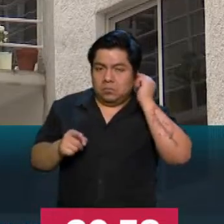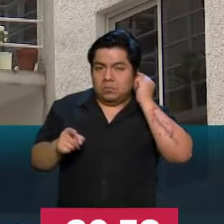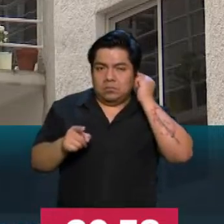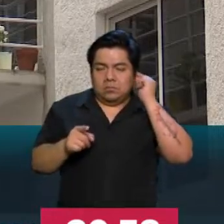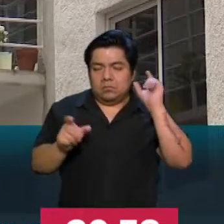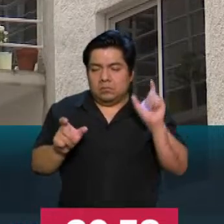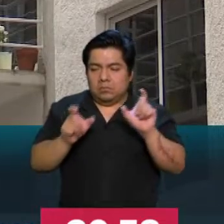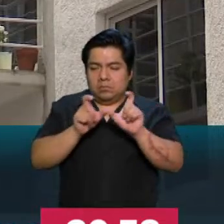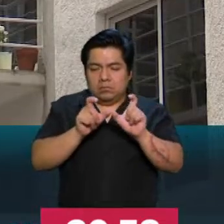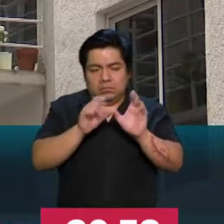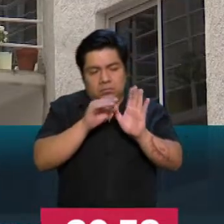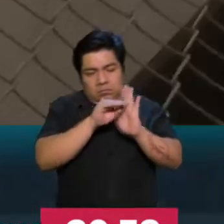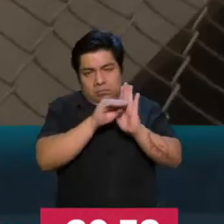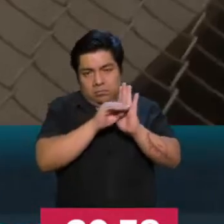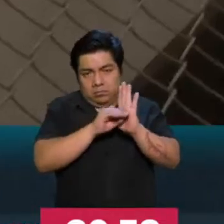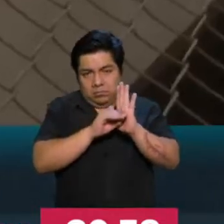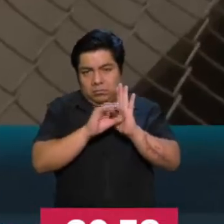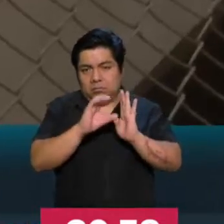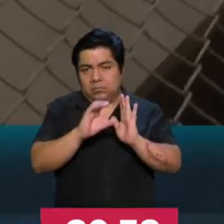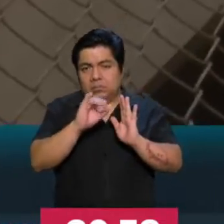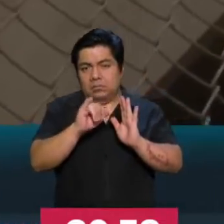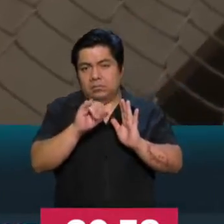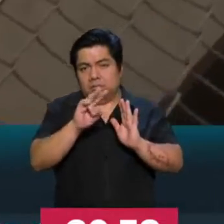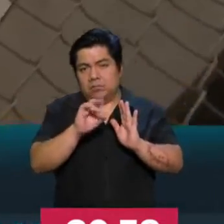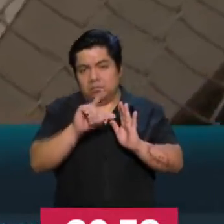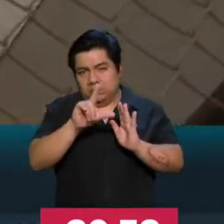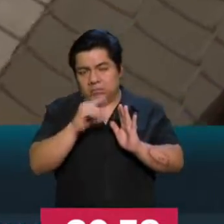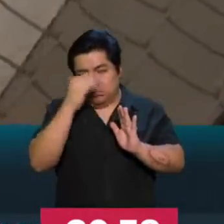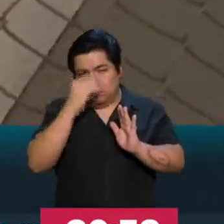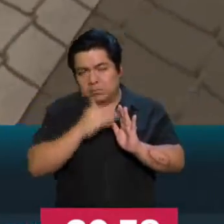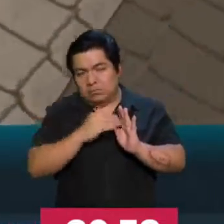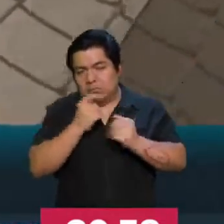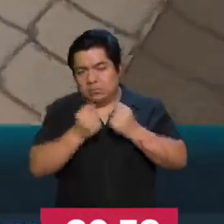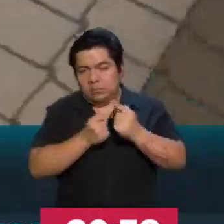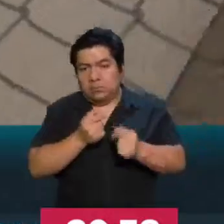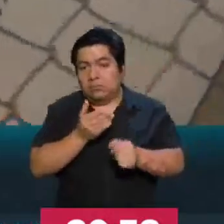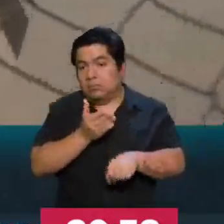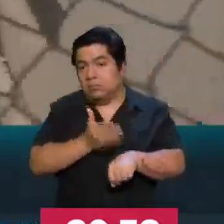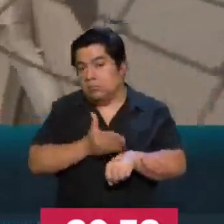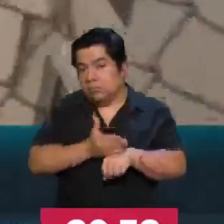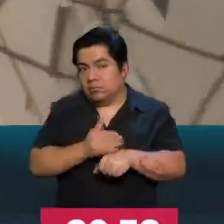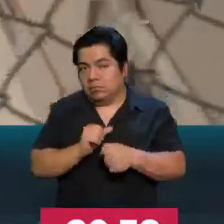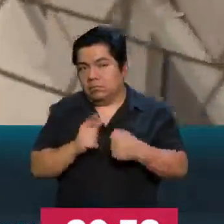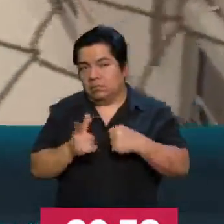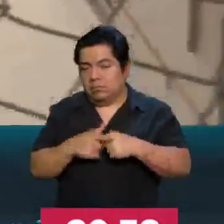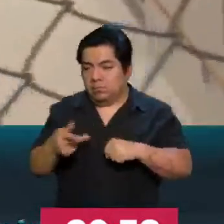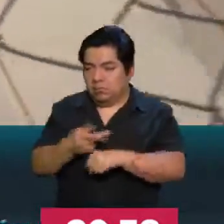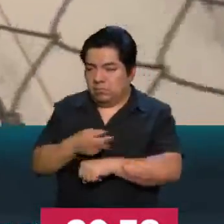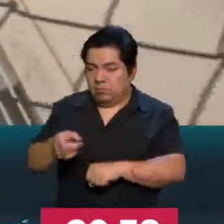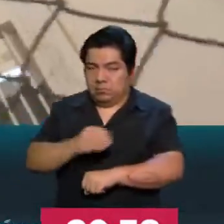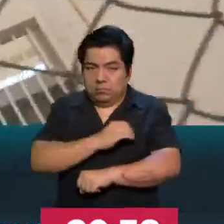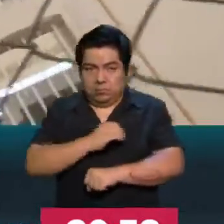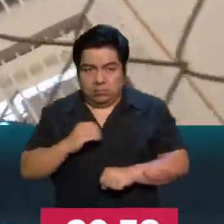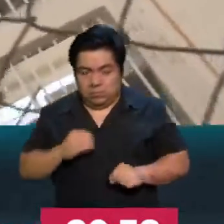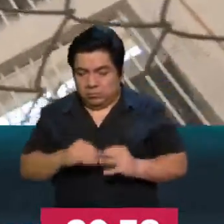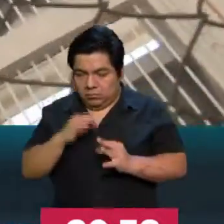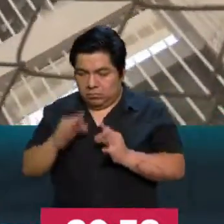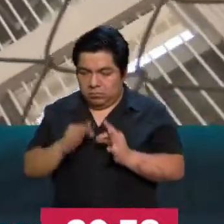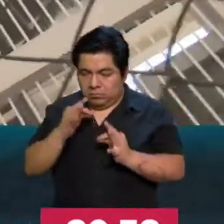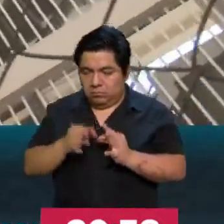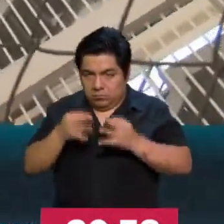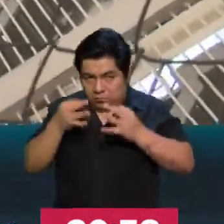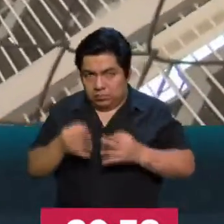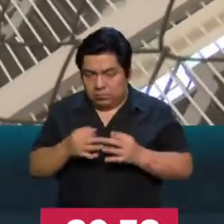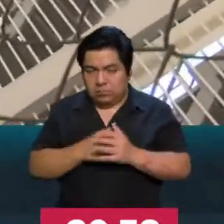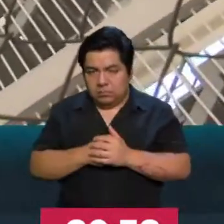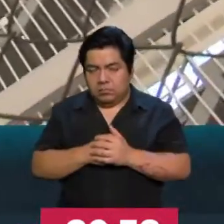adiciones al Código Civil para que haya sanciones para establecer la obligatoriedad en el registro de los